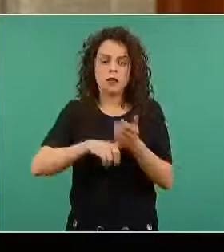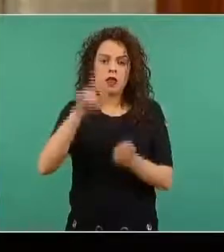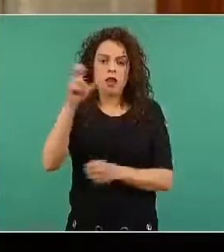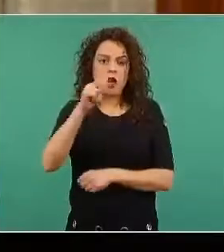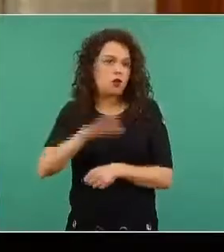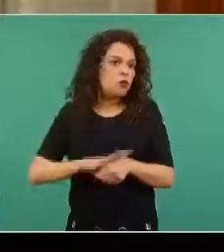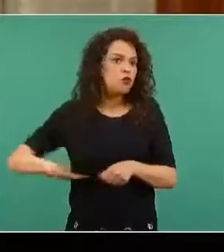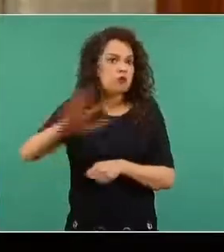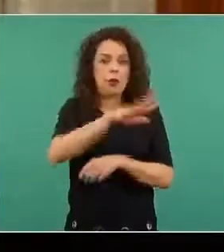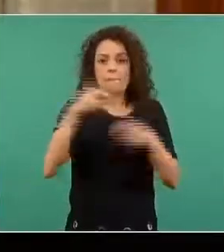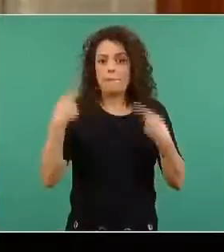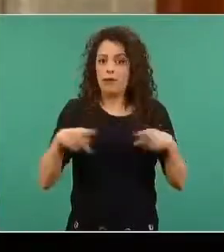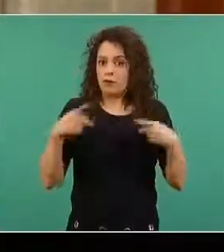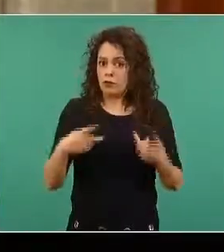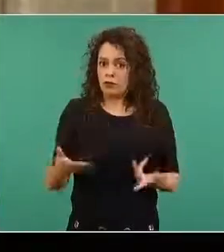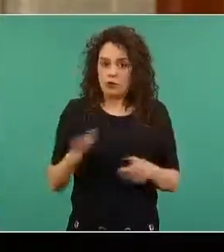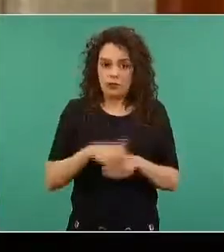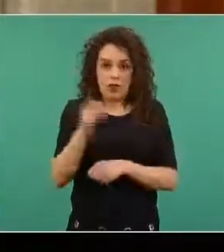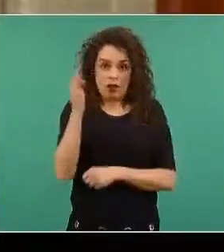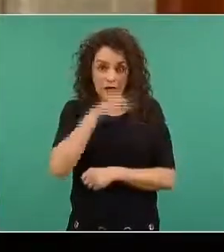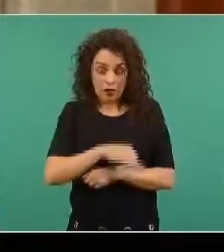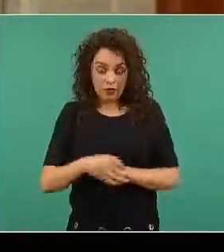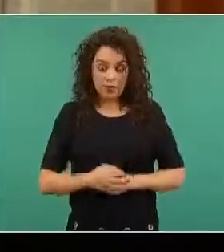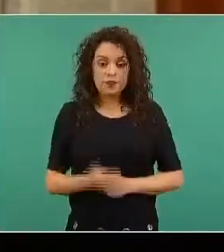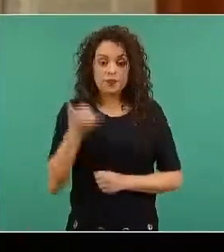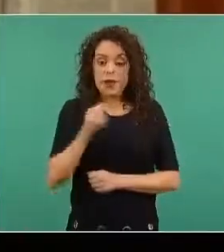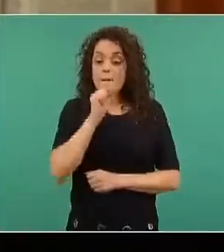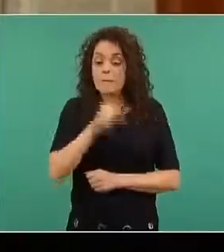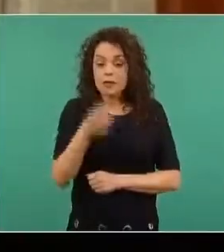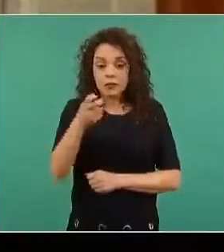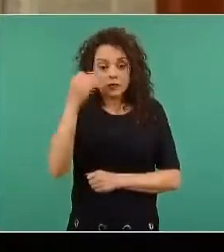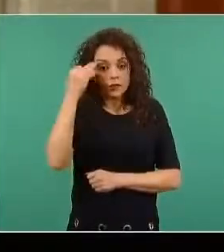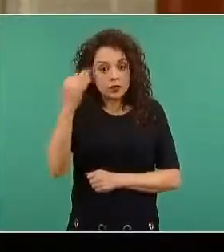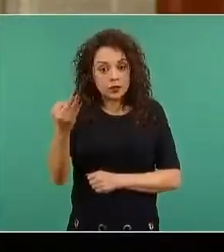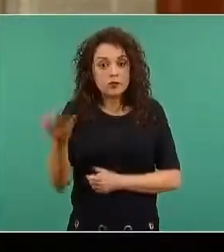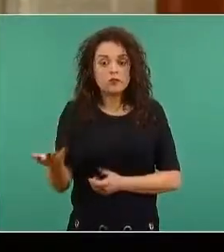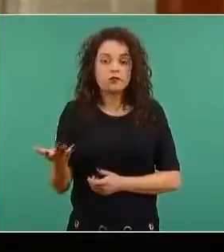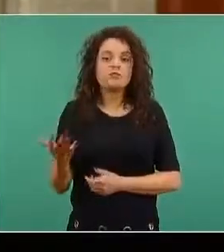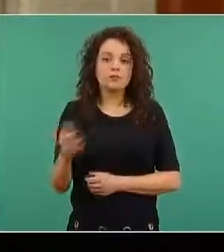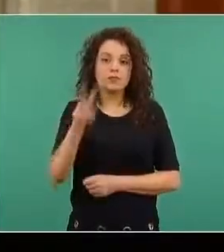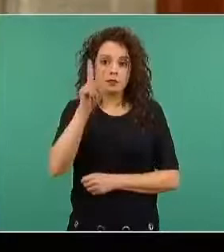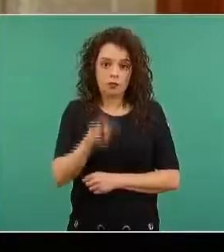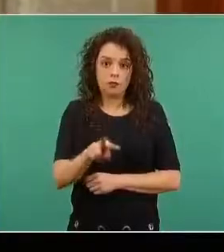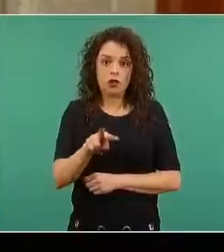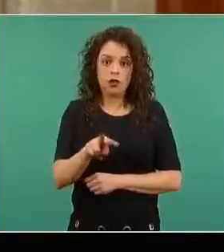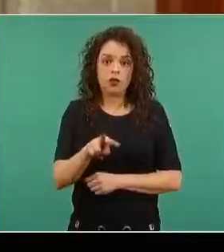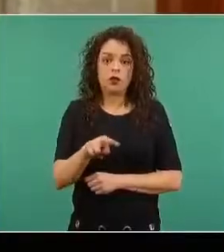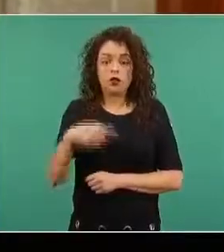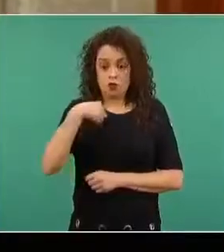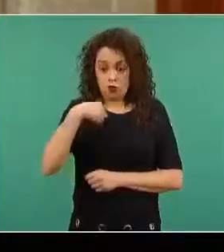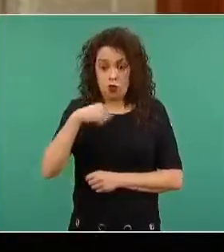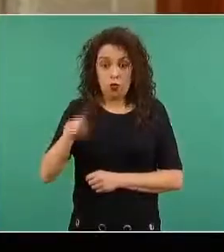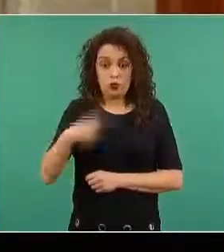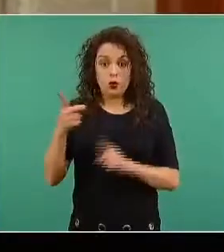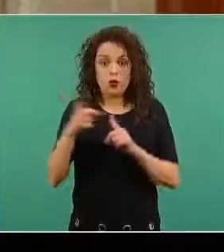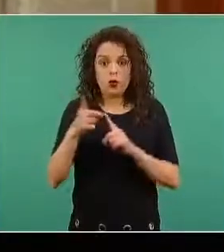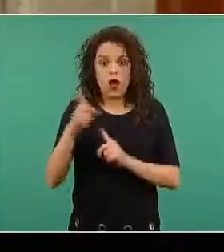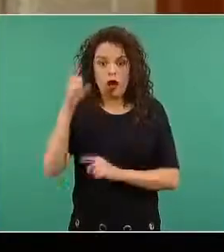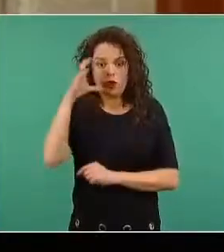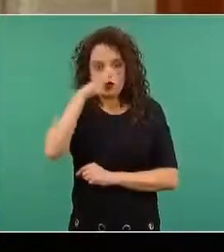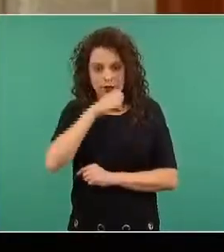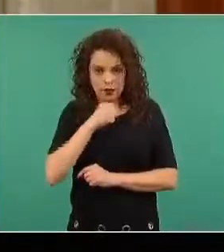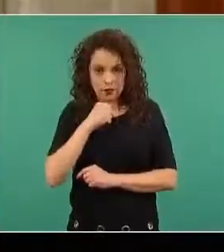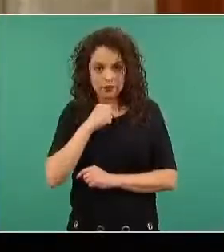¿no? También en ese mismo inter, doctor, pues que sepa que en el caso, yo soy de Aguascalientes, en la